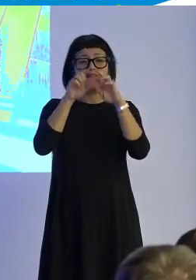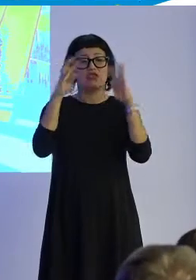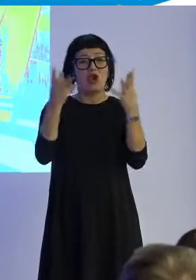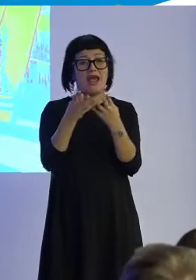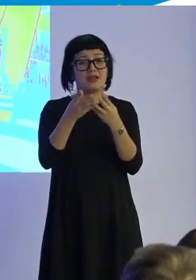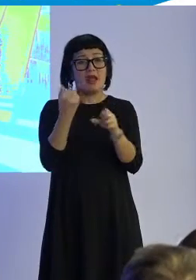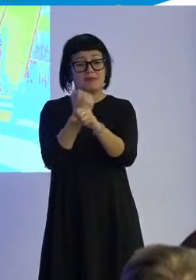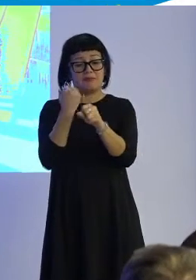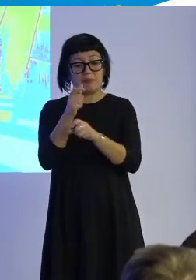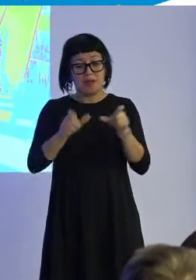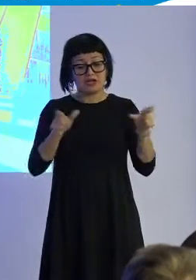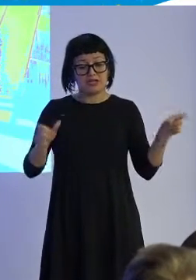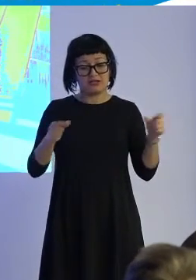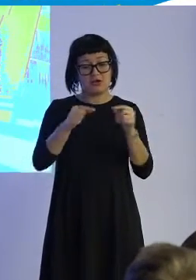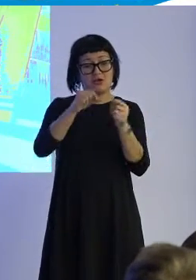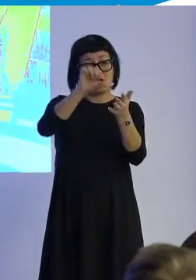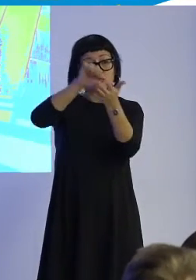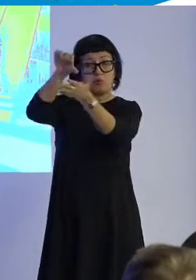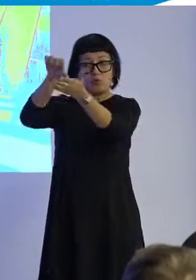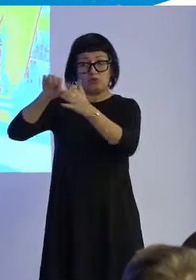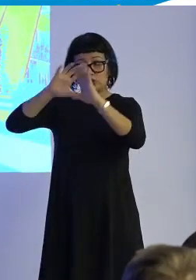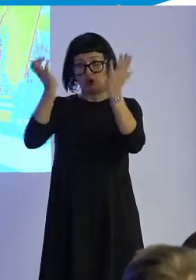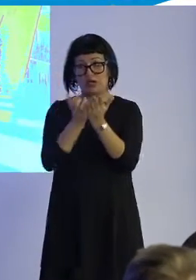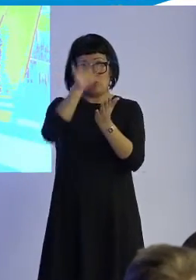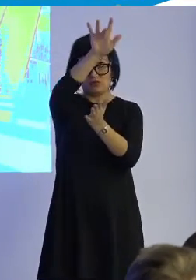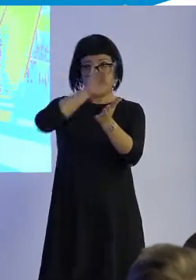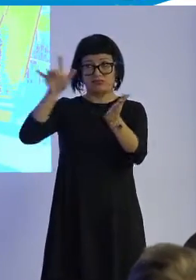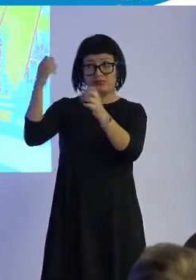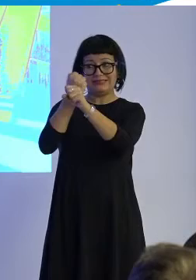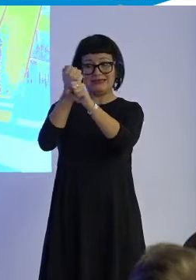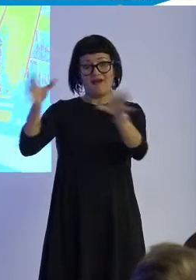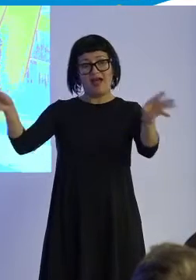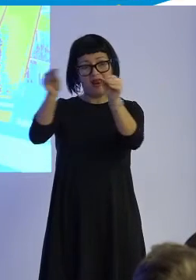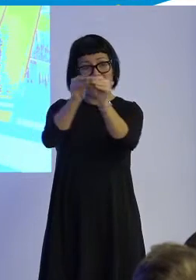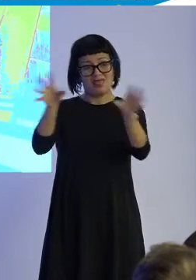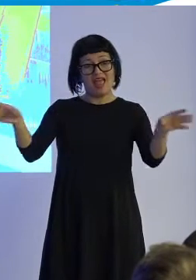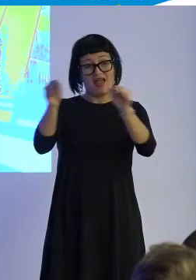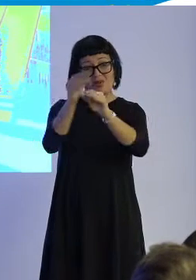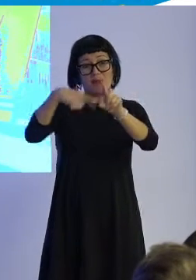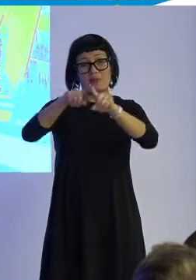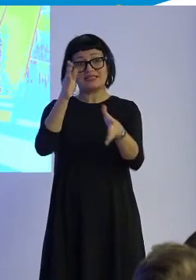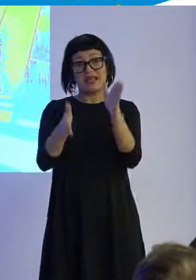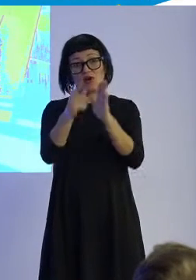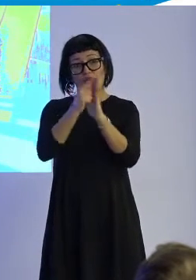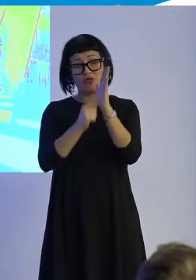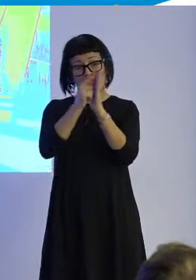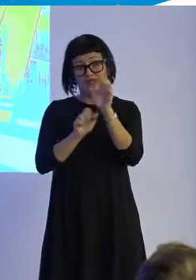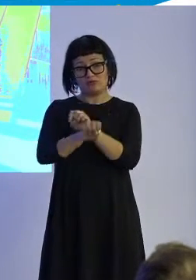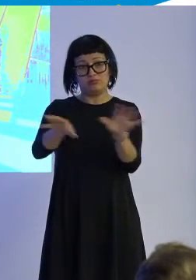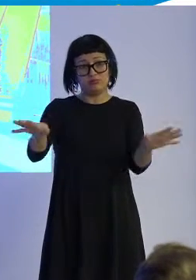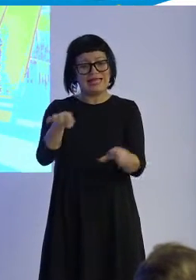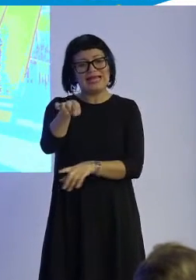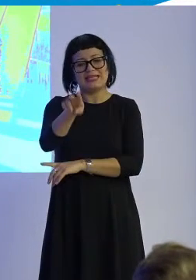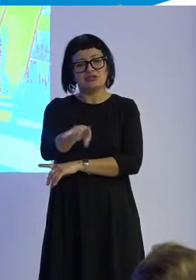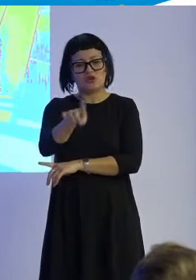trabajando desde diferentes puntos del mundo, a la vez que el robot que está dándole los datos. Esto